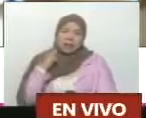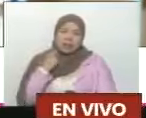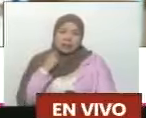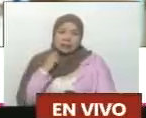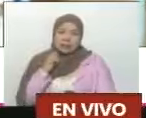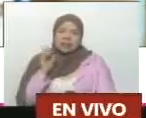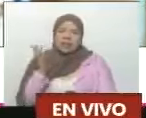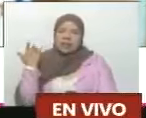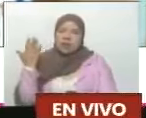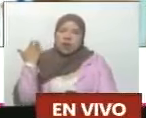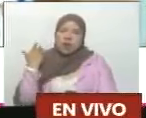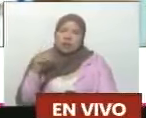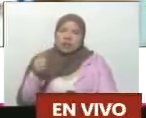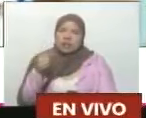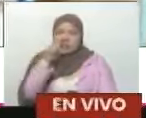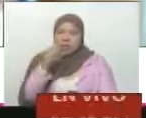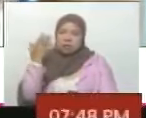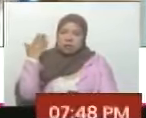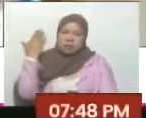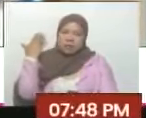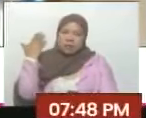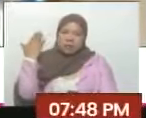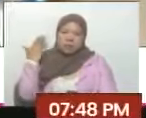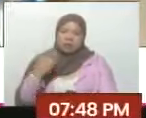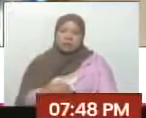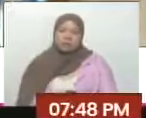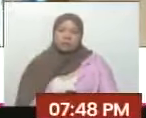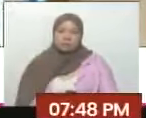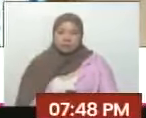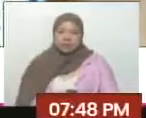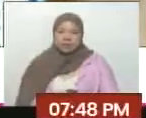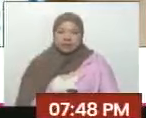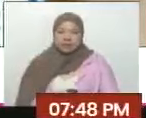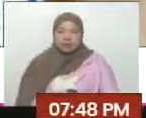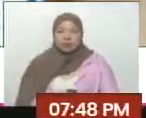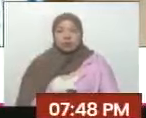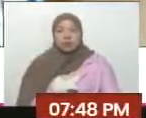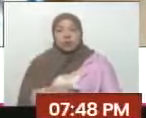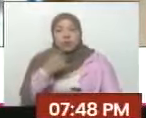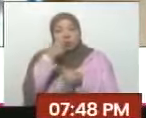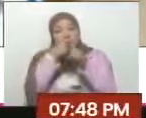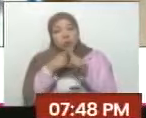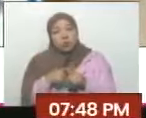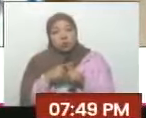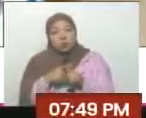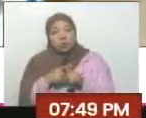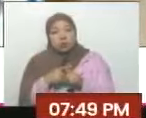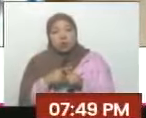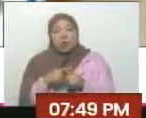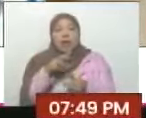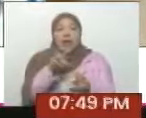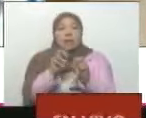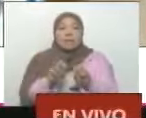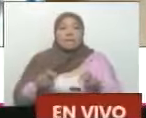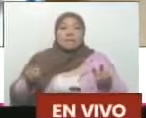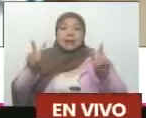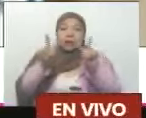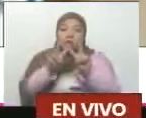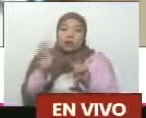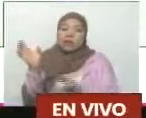Bueno, seguimos revisando, vamos al portal de Banca y Negocios, presidente, lo dice el índice BBC, que es el índice de la Bolsa de Valores de Caracas, sube